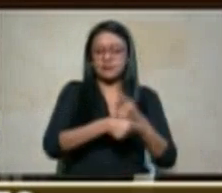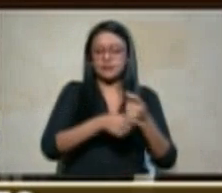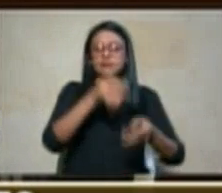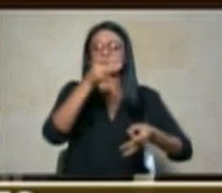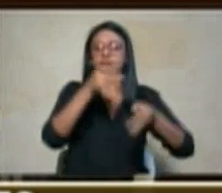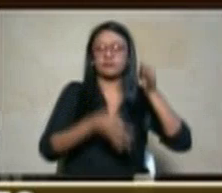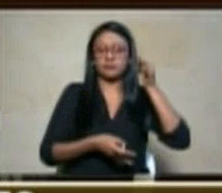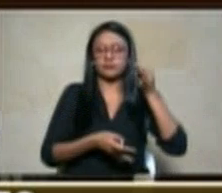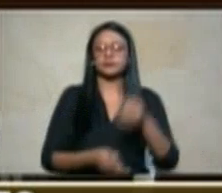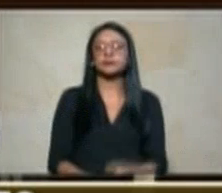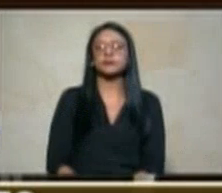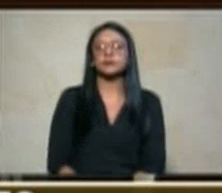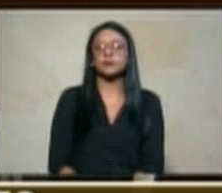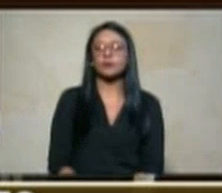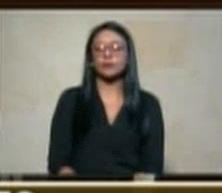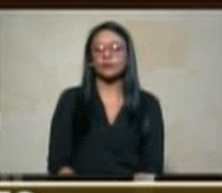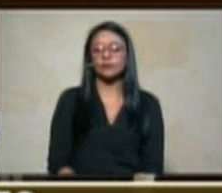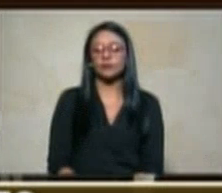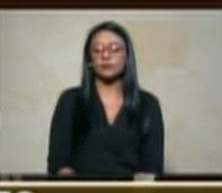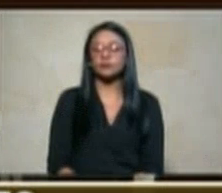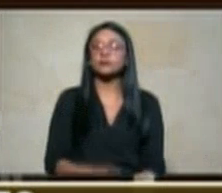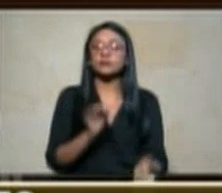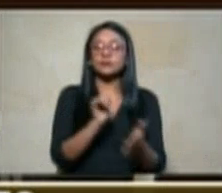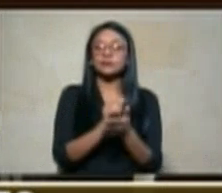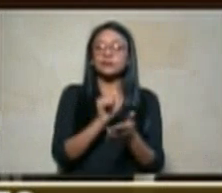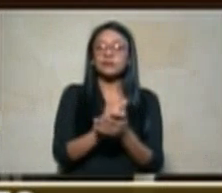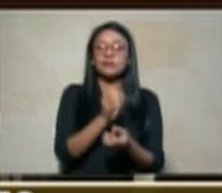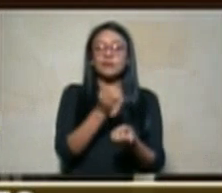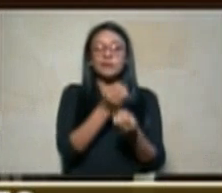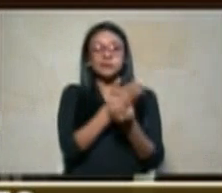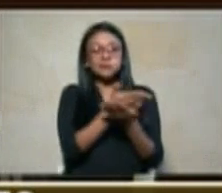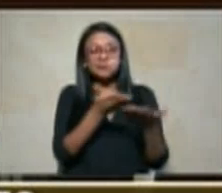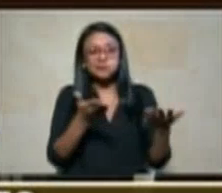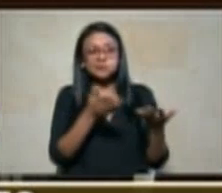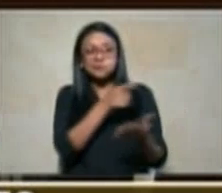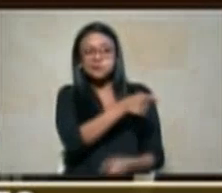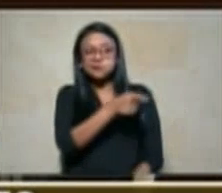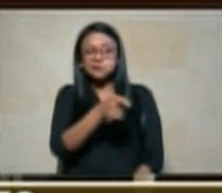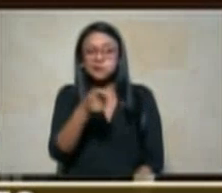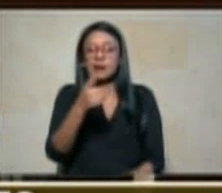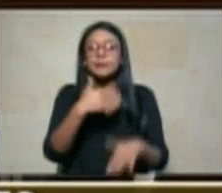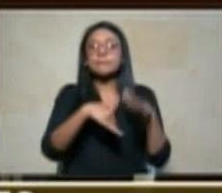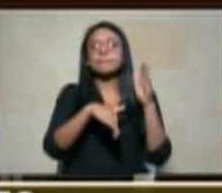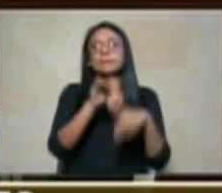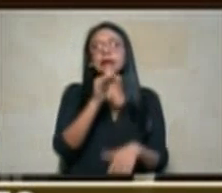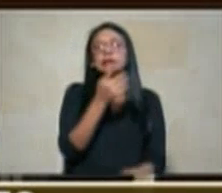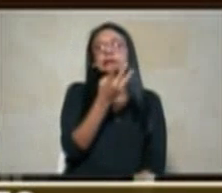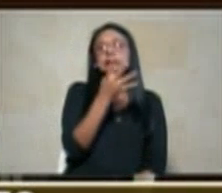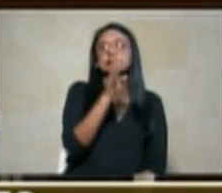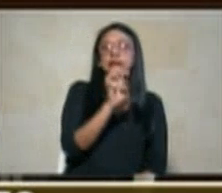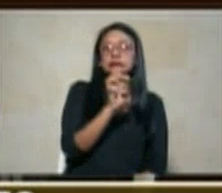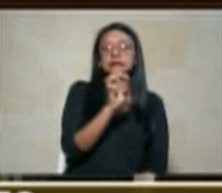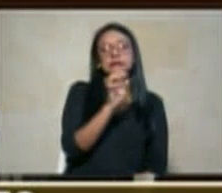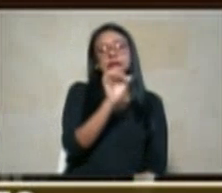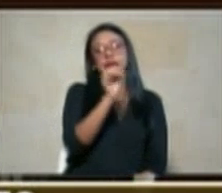otros, más de 10.000 colombianos que han visto